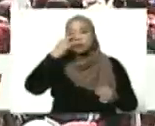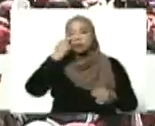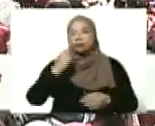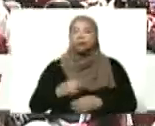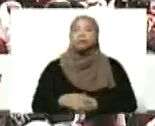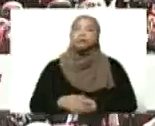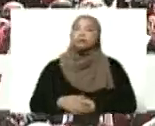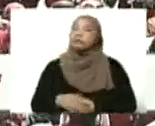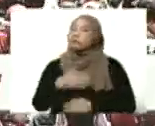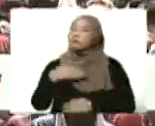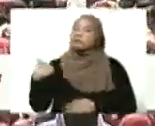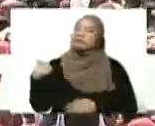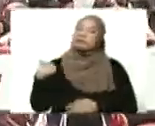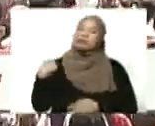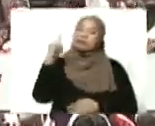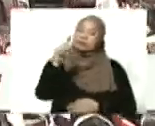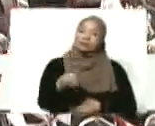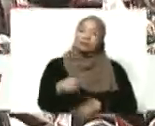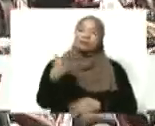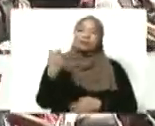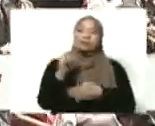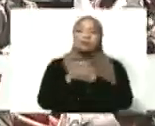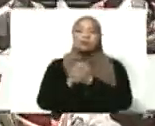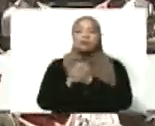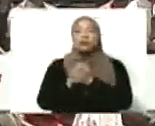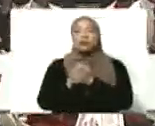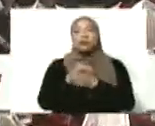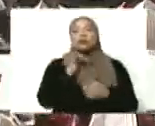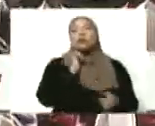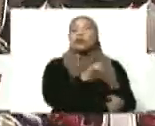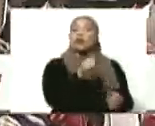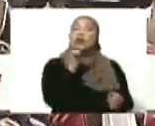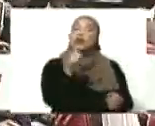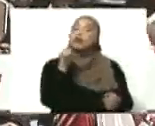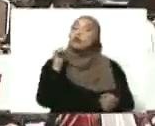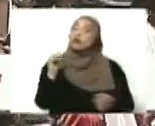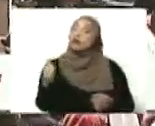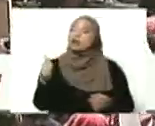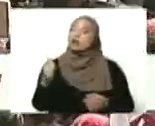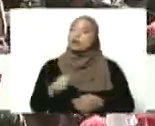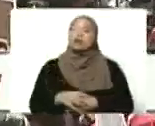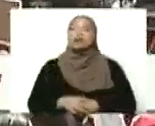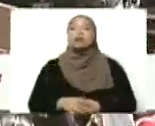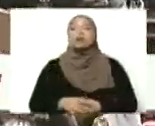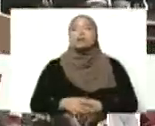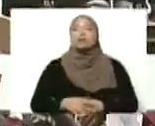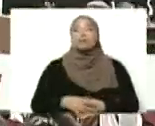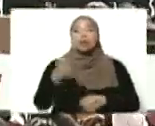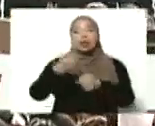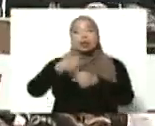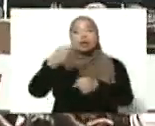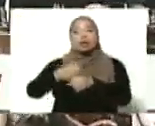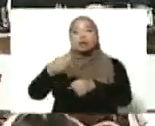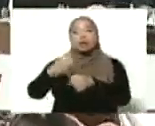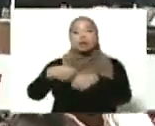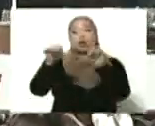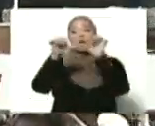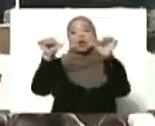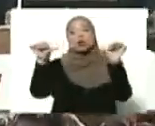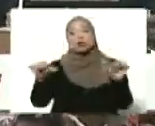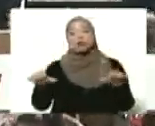entregarle a ustedes y con ustedes a cada uno de ellos, de ellas, el manual de trabajo de las estructuras de base